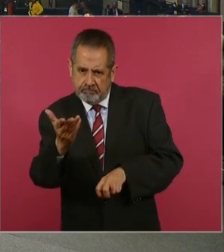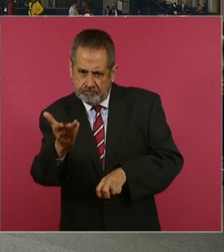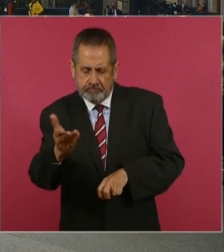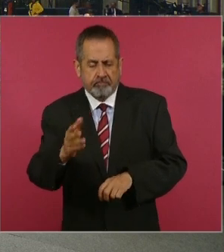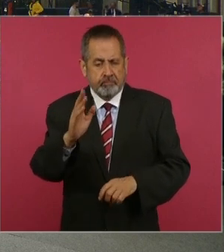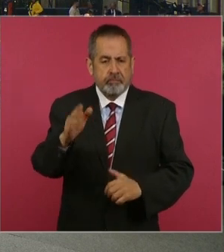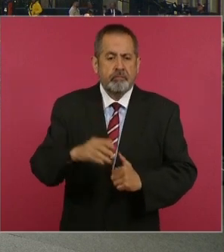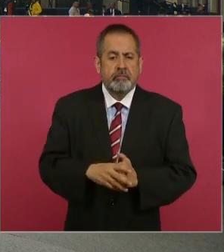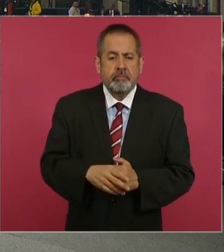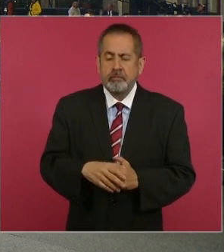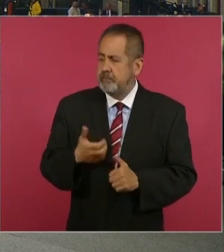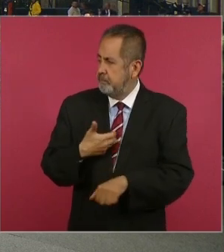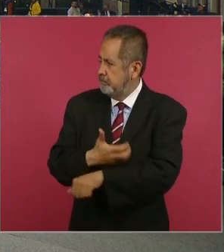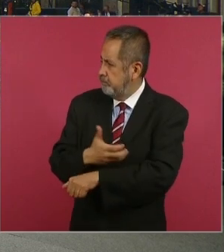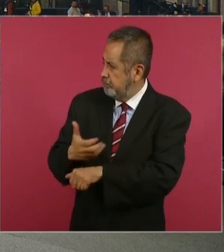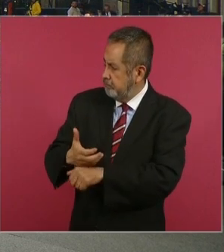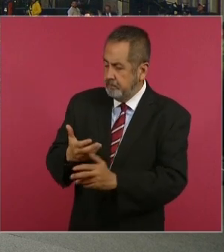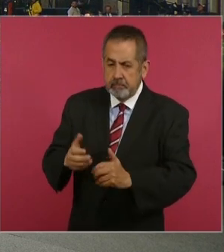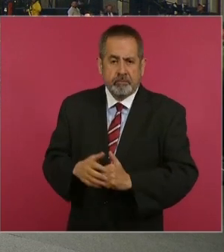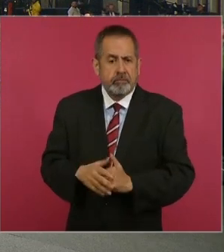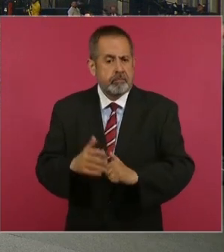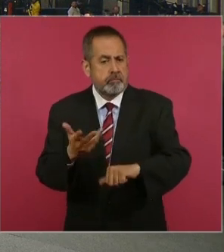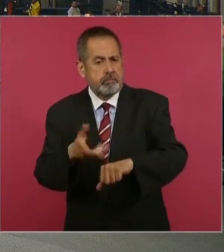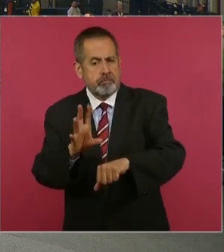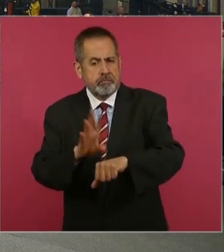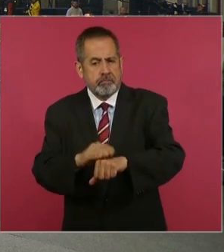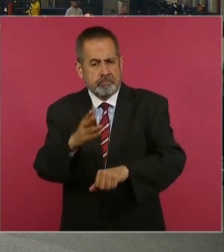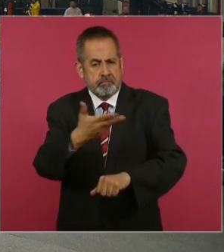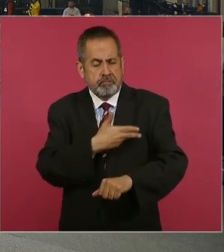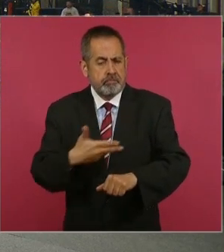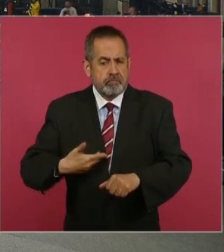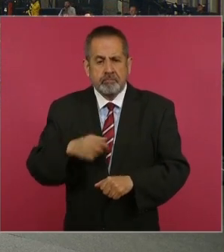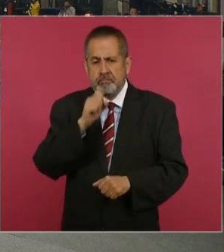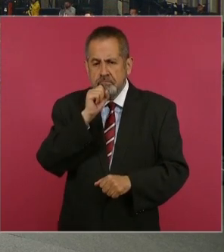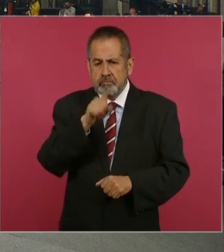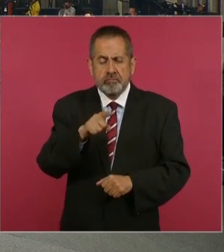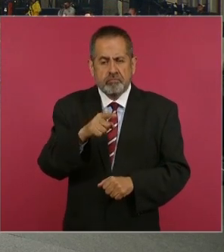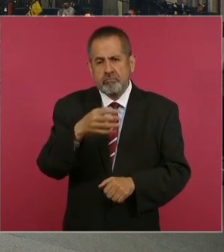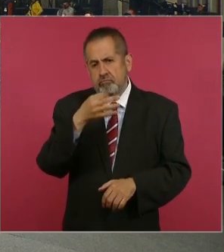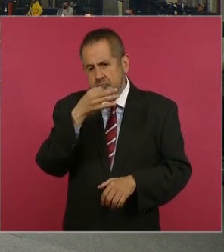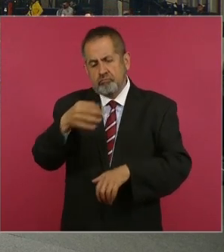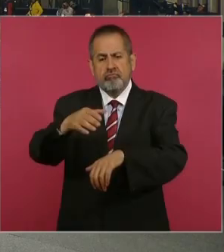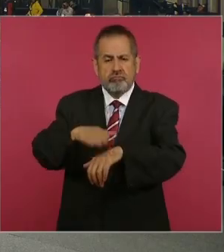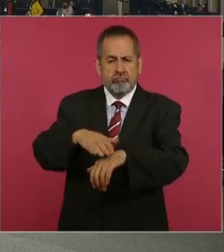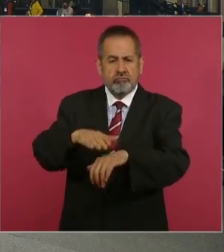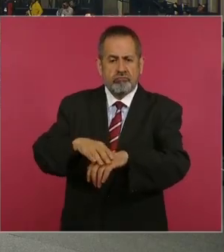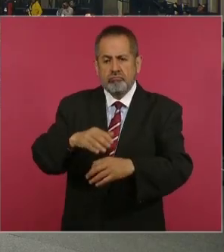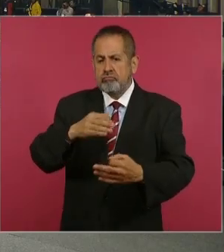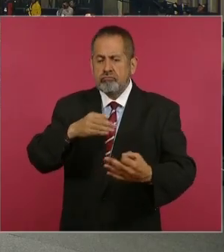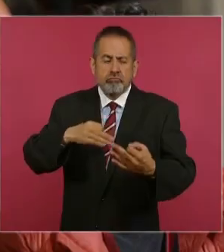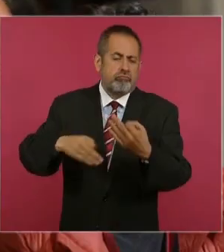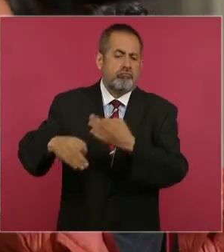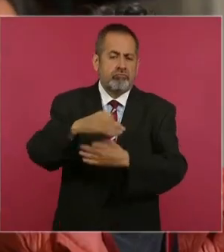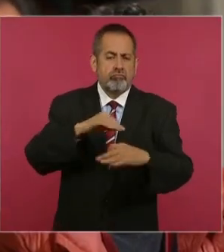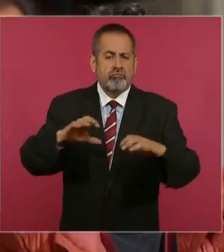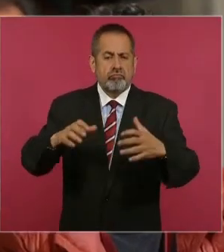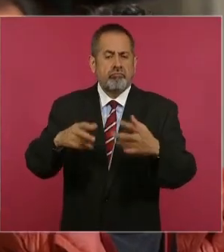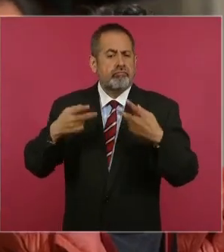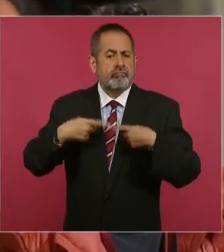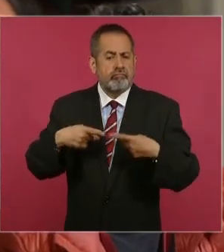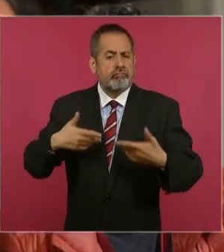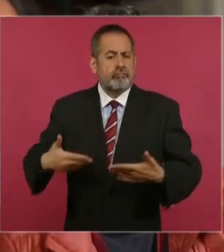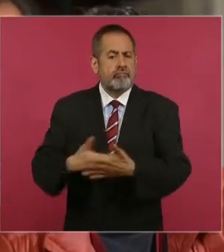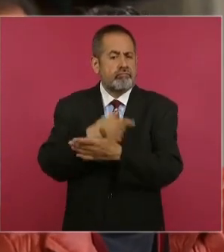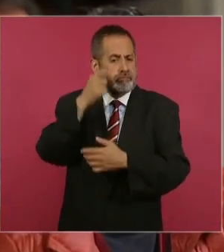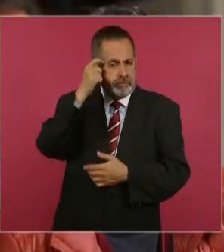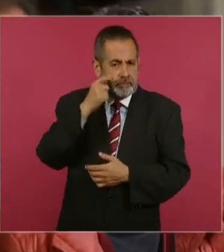colegas quisiera Si usted me lo permite señor presidente también enviar un saludo a todo el los pobladores de